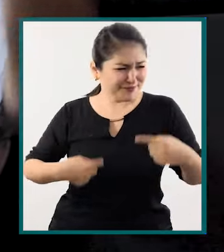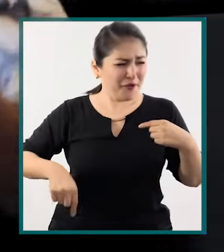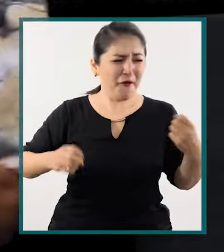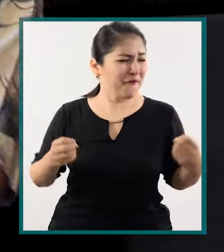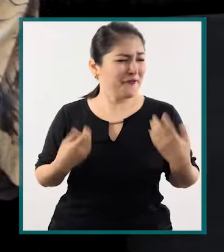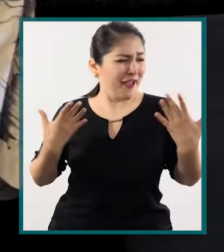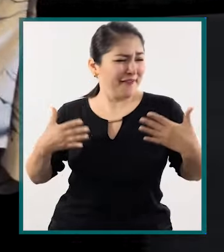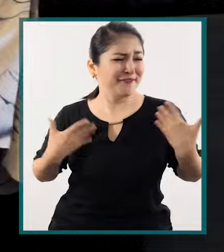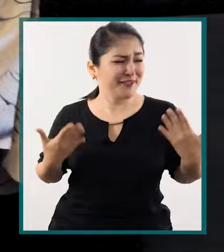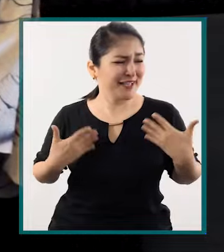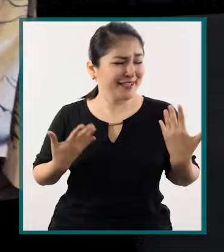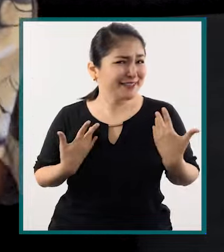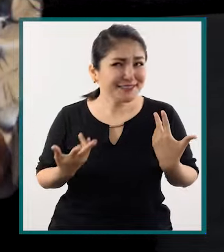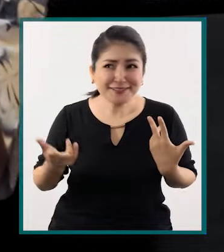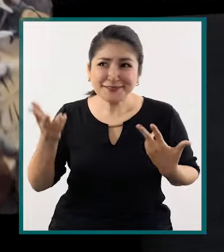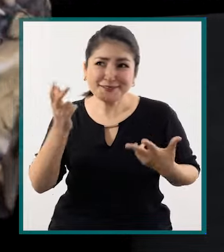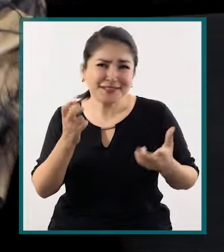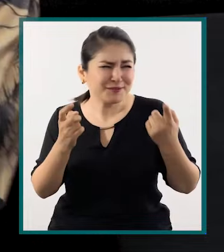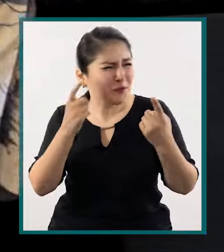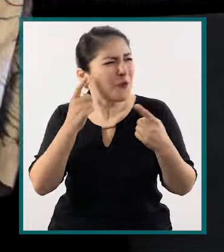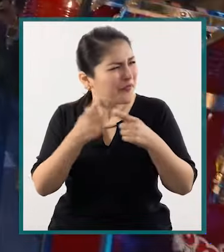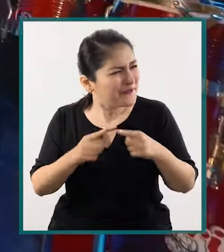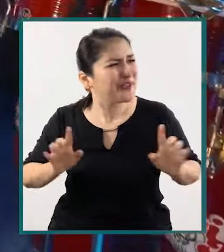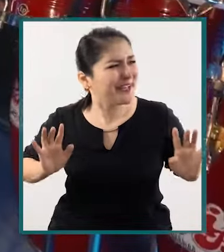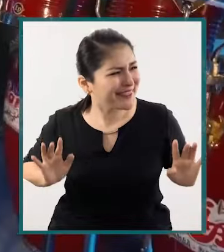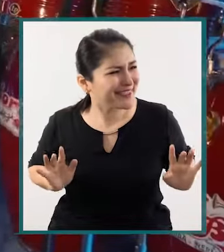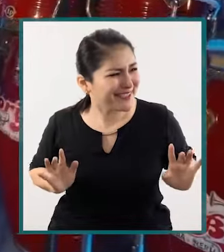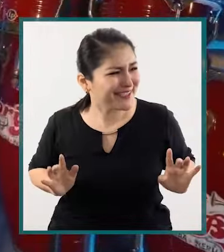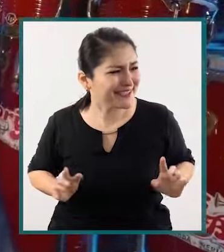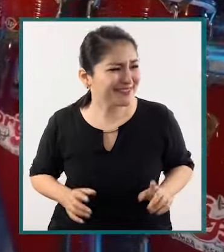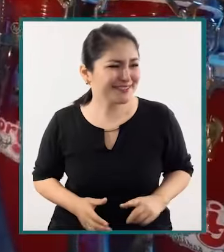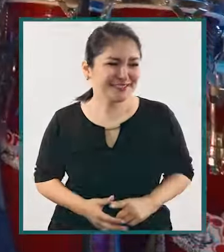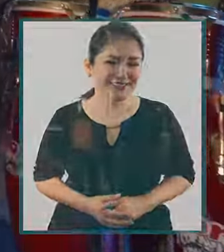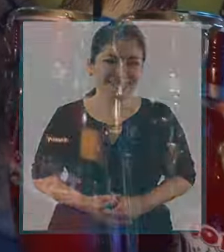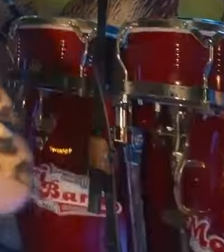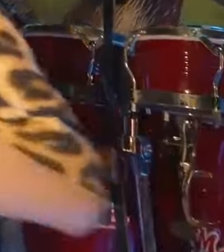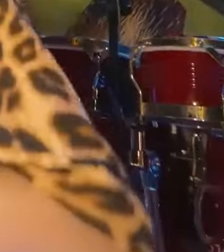muy felices de escuchar algo diferente, ¿no?